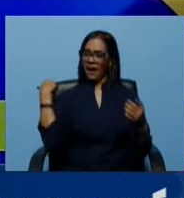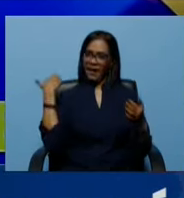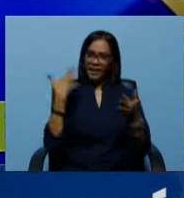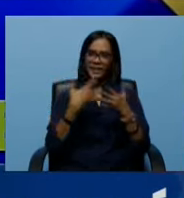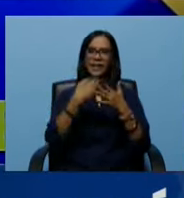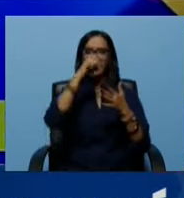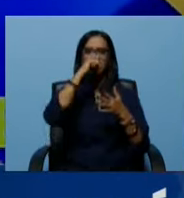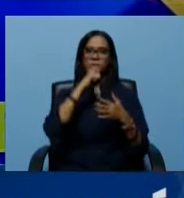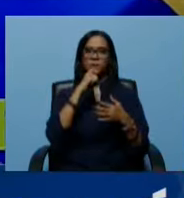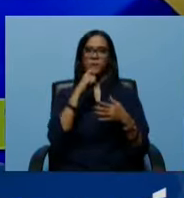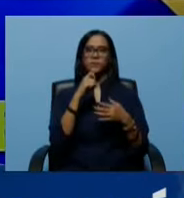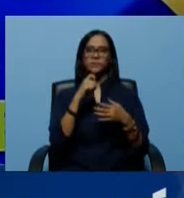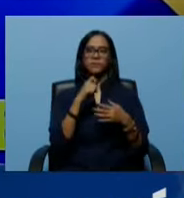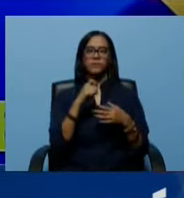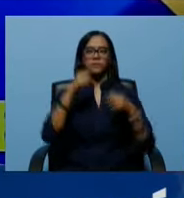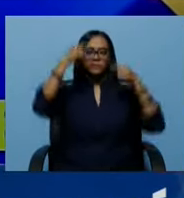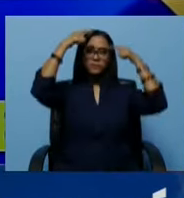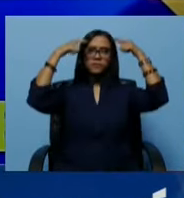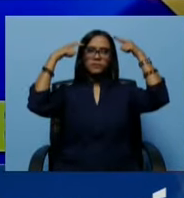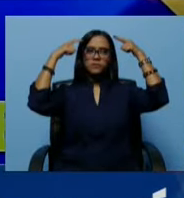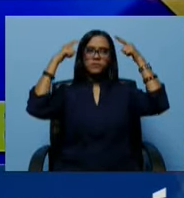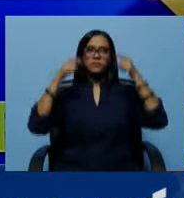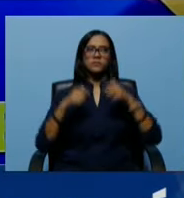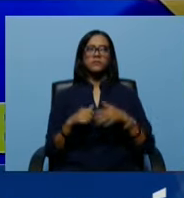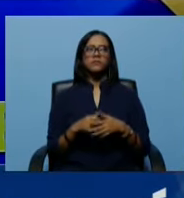siglos, Hugo Chávez